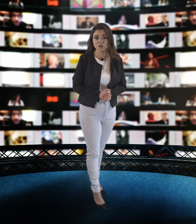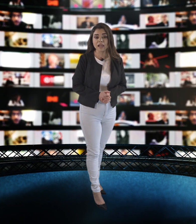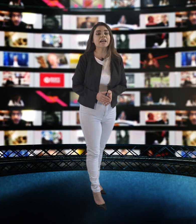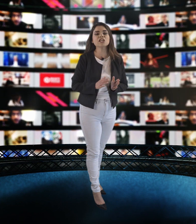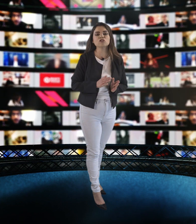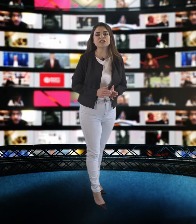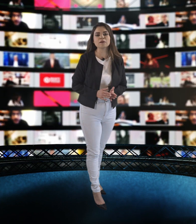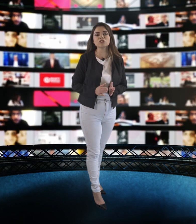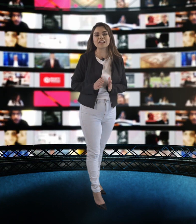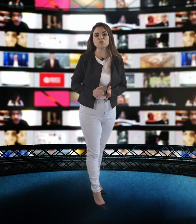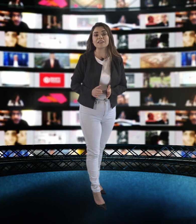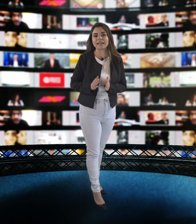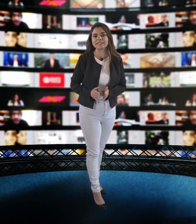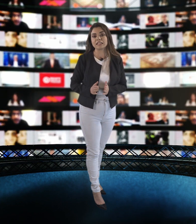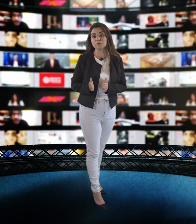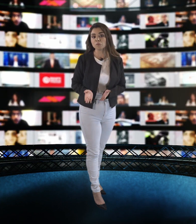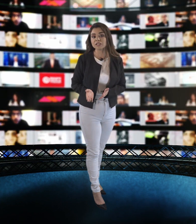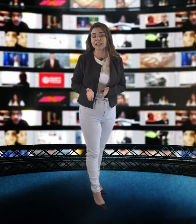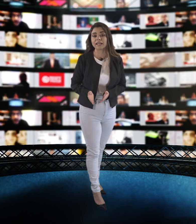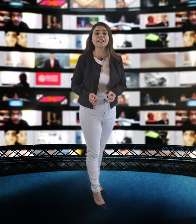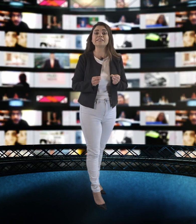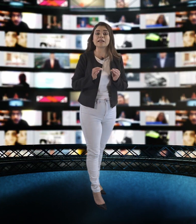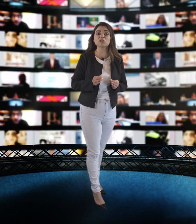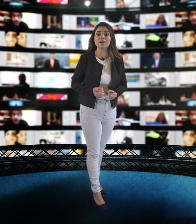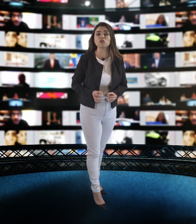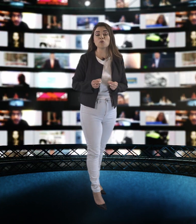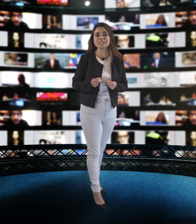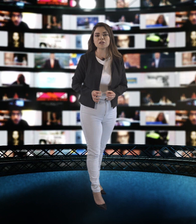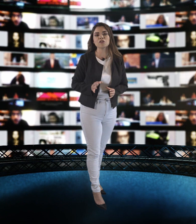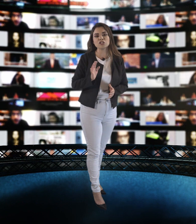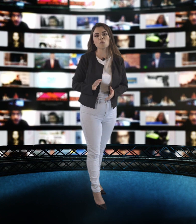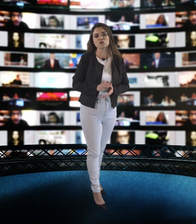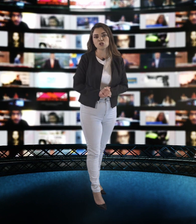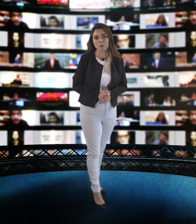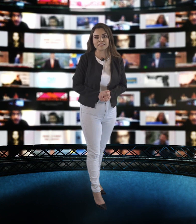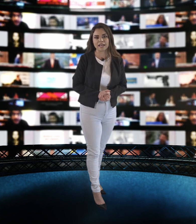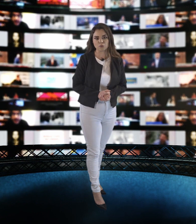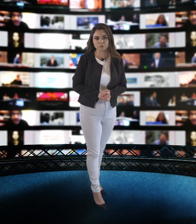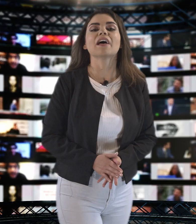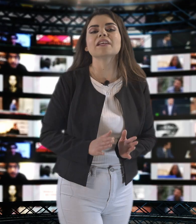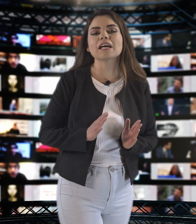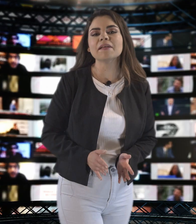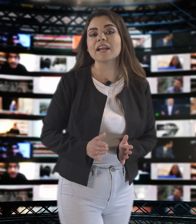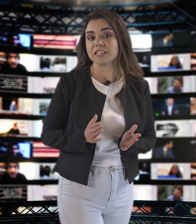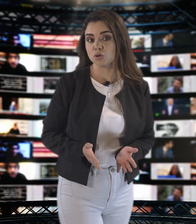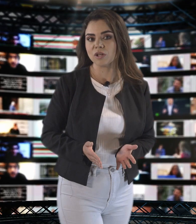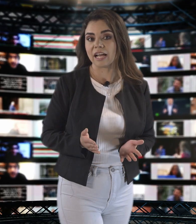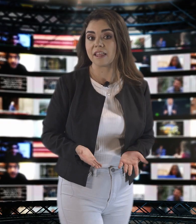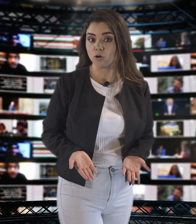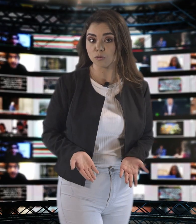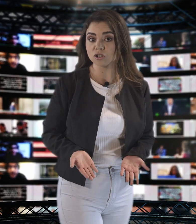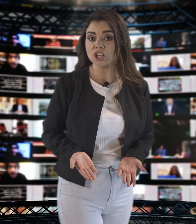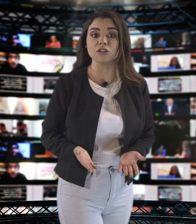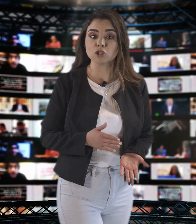nivel nacional y consideramos que la ciudad crece en el mismo porcentaje, estaríamos hablando de un crecimiento del 5% para este año. De tal manera que si hubo